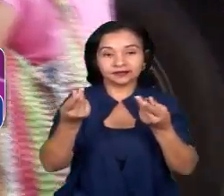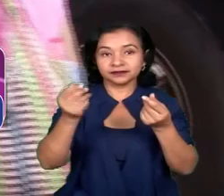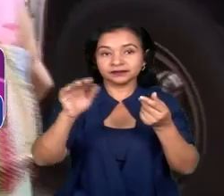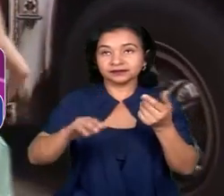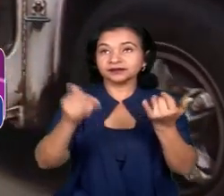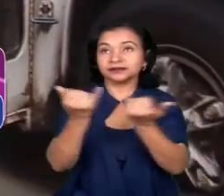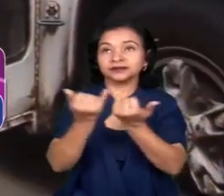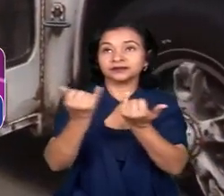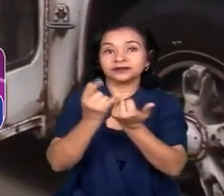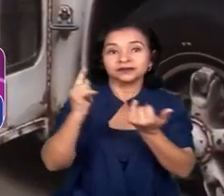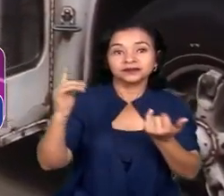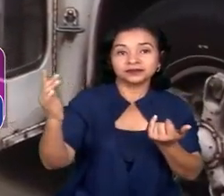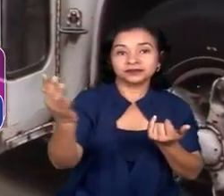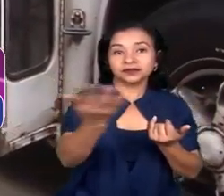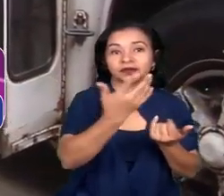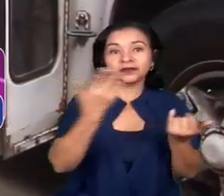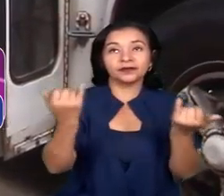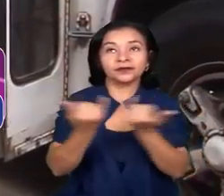Nosotros somos